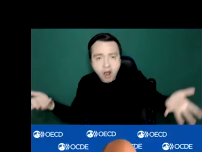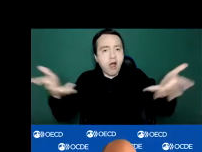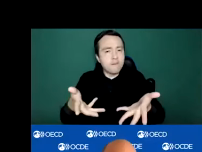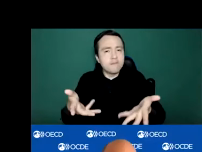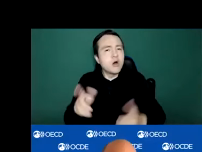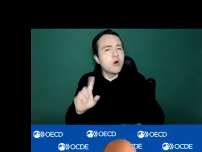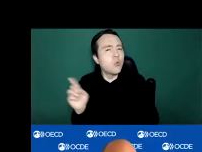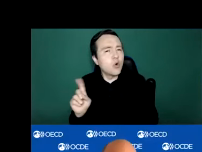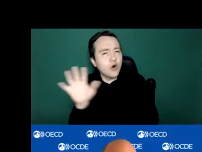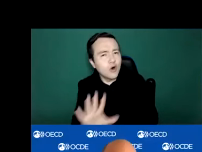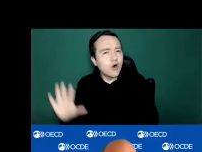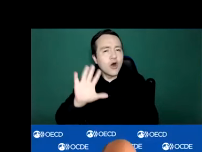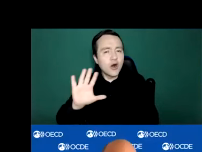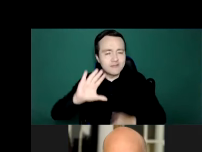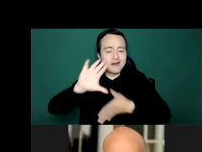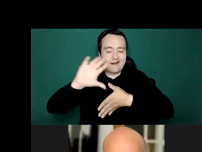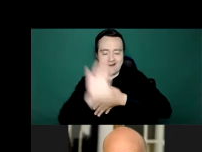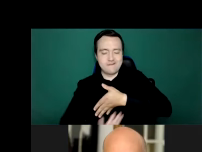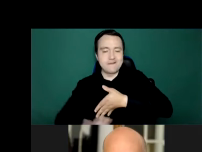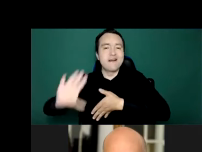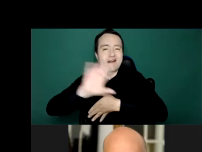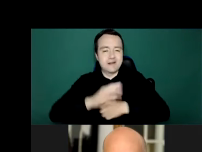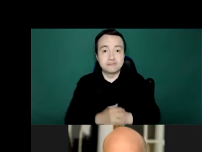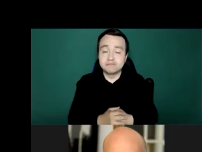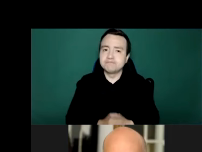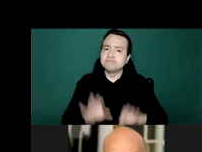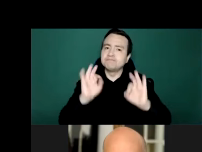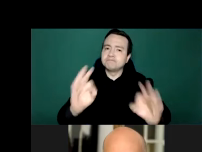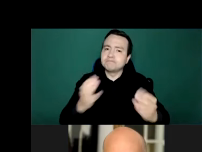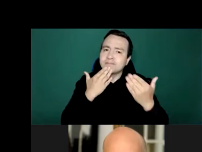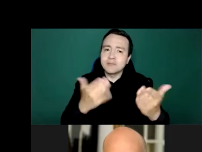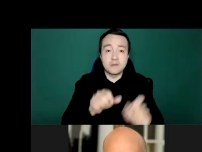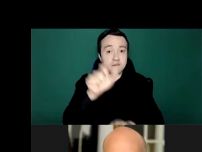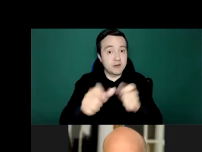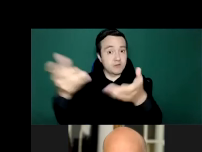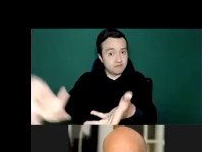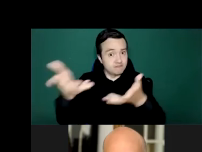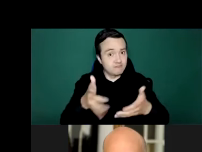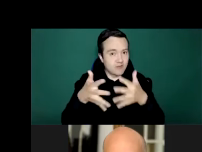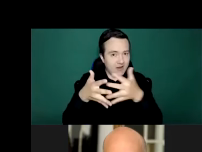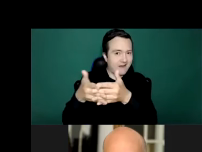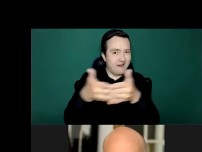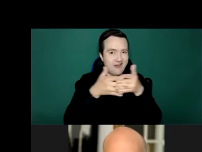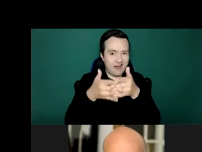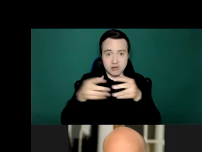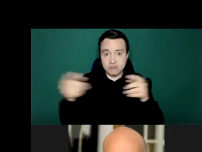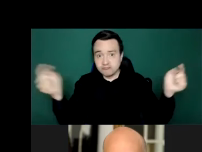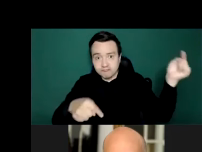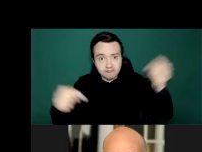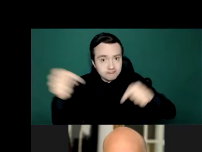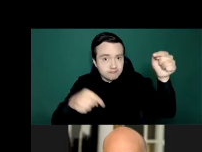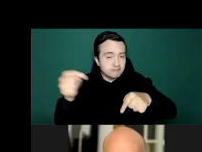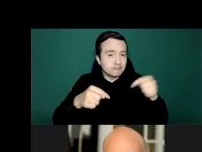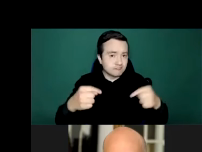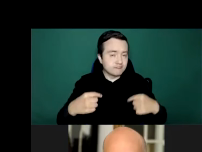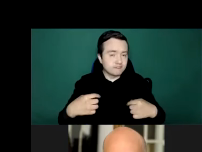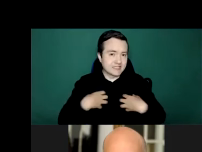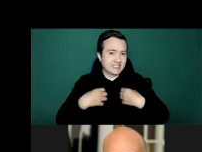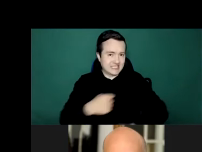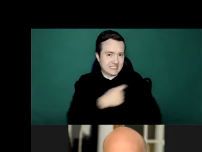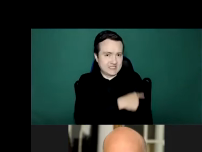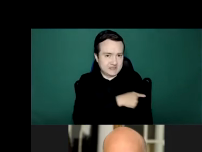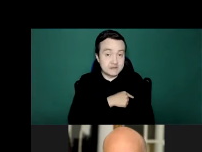pública regional por estar hoy aquí con nosotros. Y en especial quería agradecer a algunas de nuestras autoridades de salud